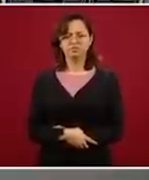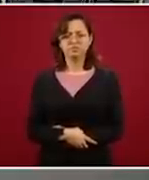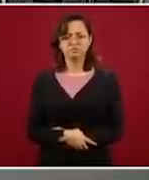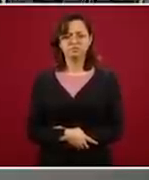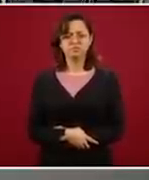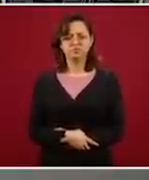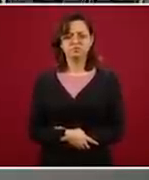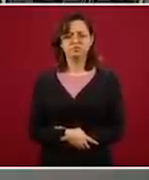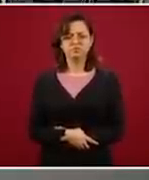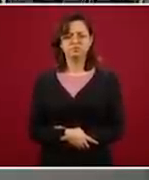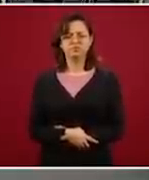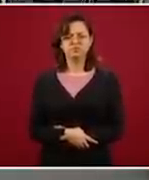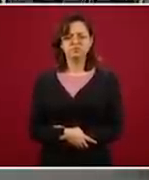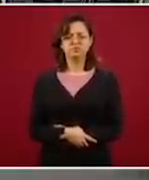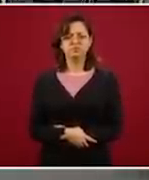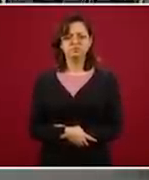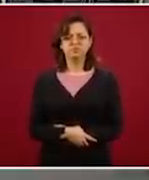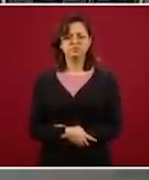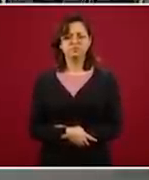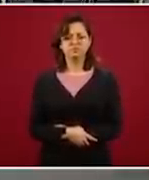Sobre el tema.